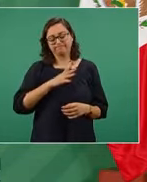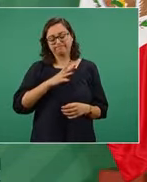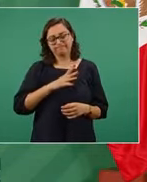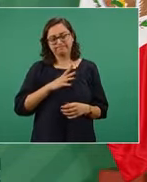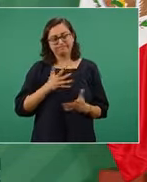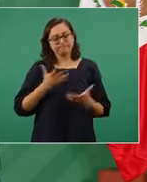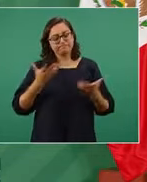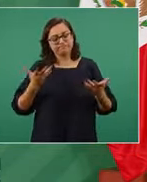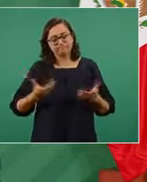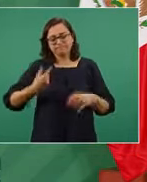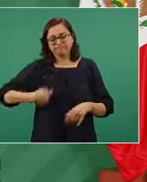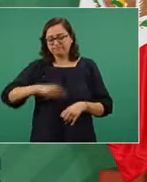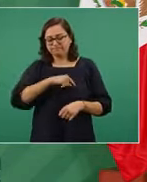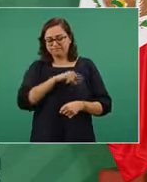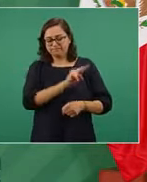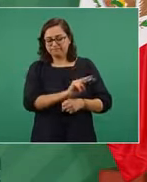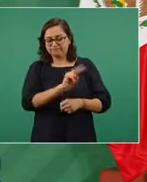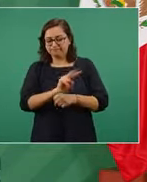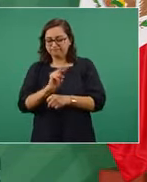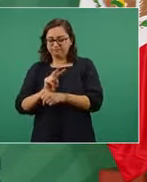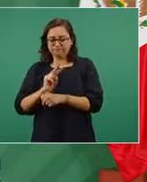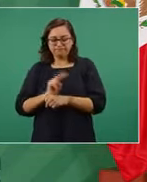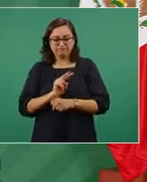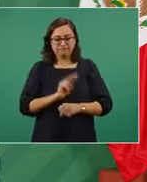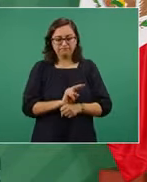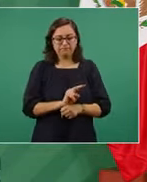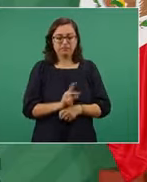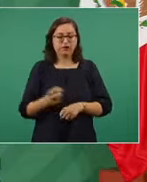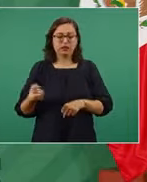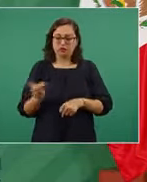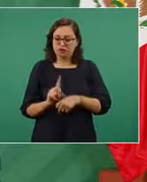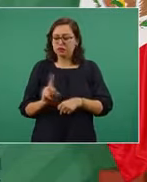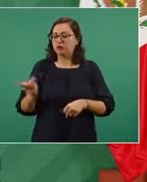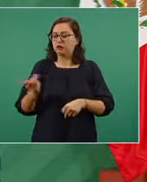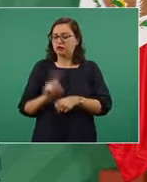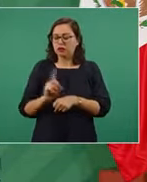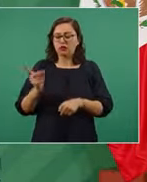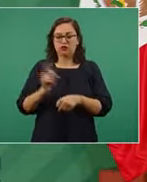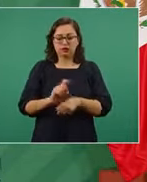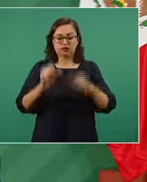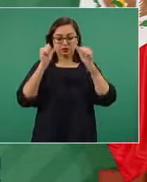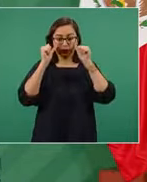pues un seguimiento porque atendemos este asunto todos los días.